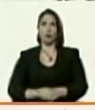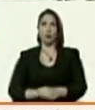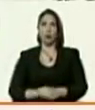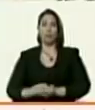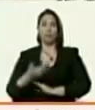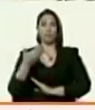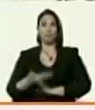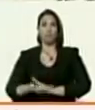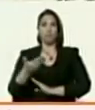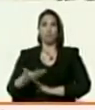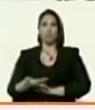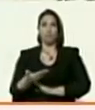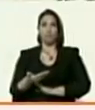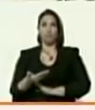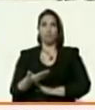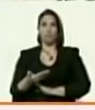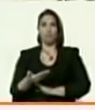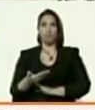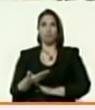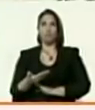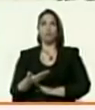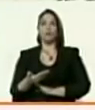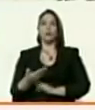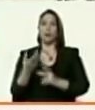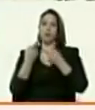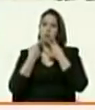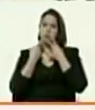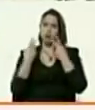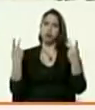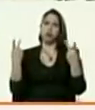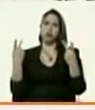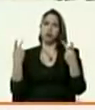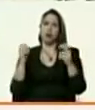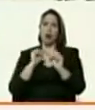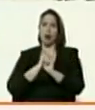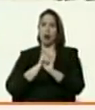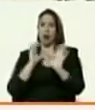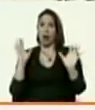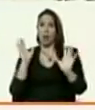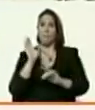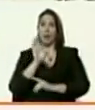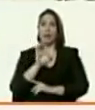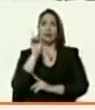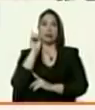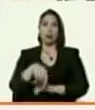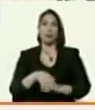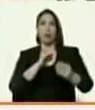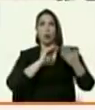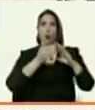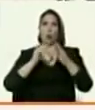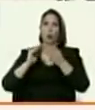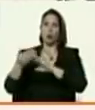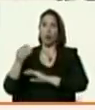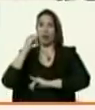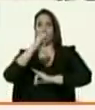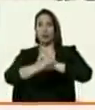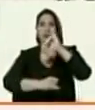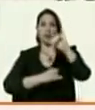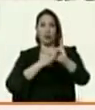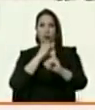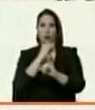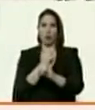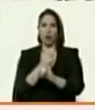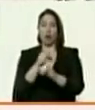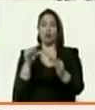sumamente importante que lanza un mensaje claro al país y a la comunidad internacional,